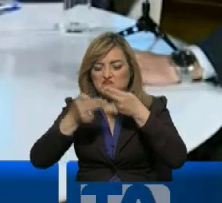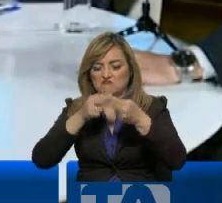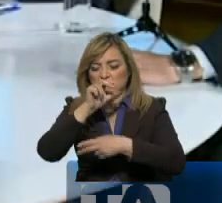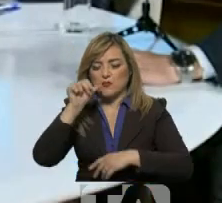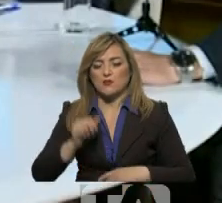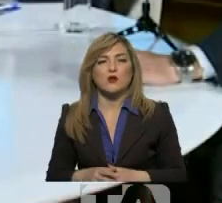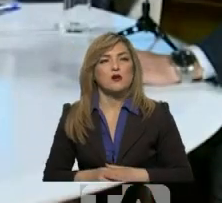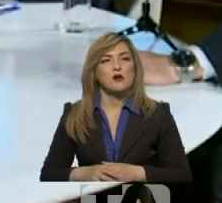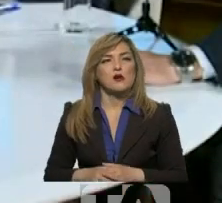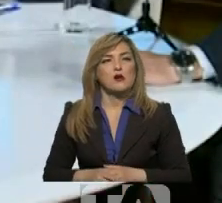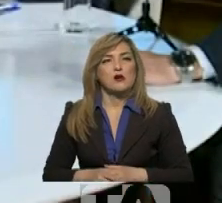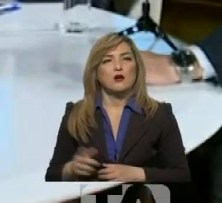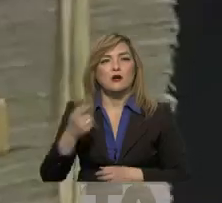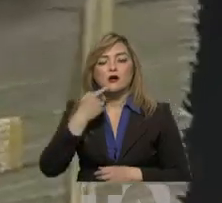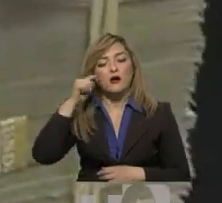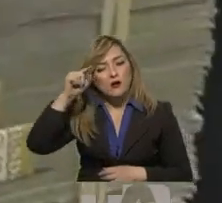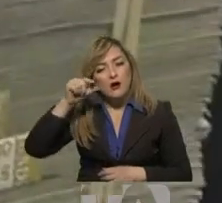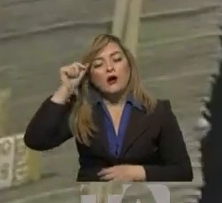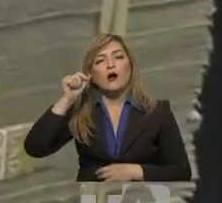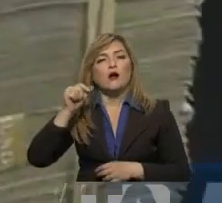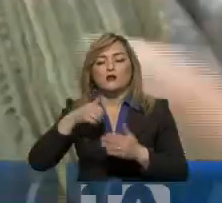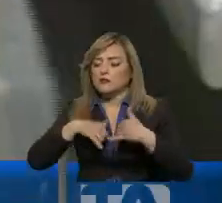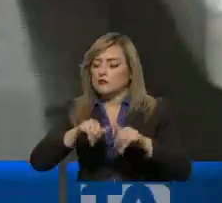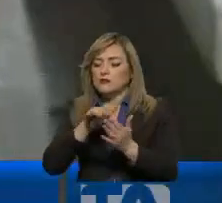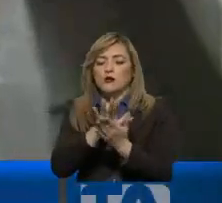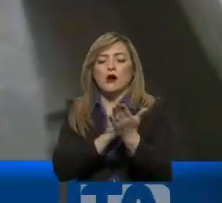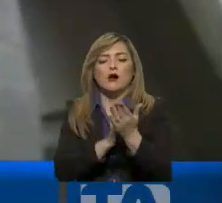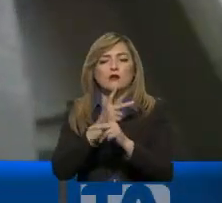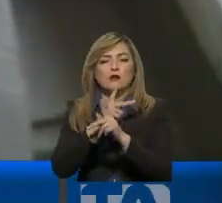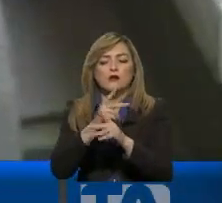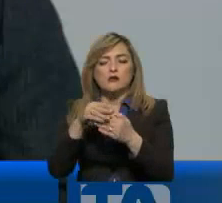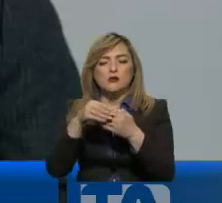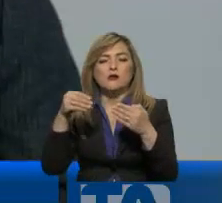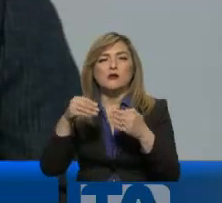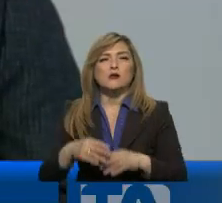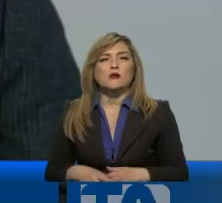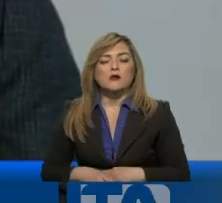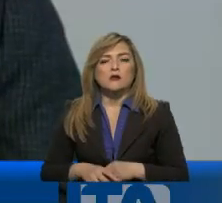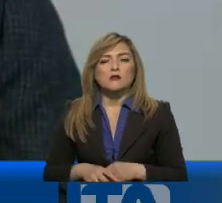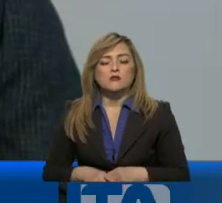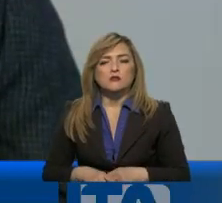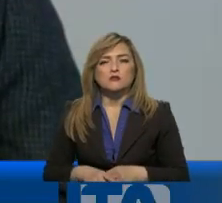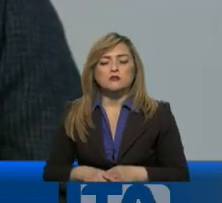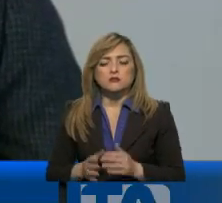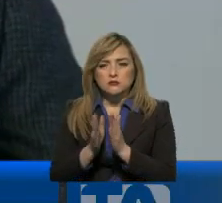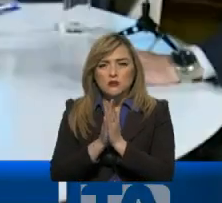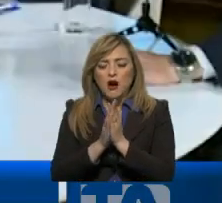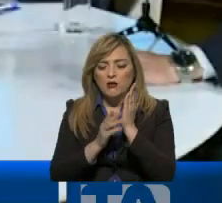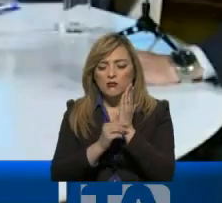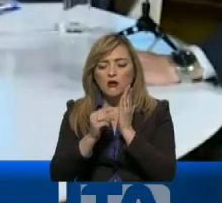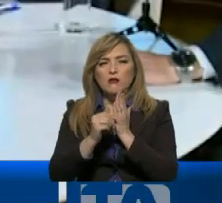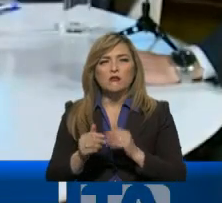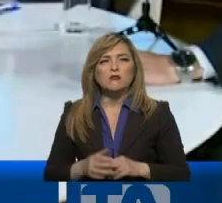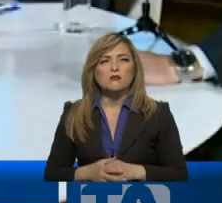Moreno además señala que el gobierno insistirá en el proyecto de ley de protección de la dolarización. Le pedí el día de ayer al señor ministro que por favor se